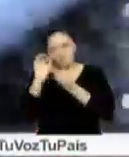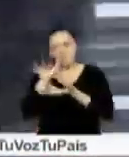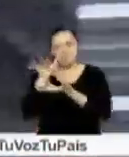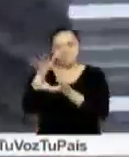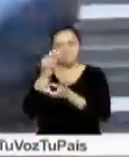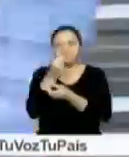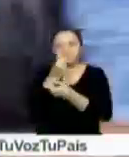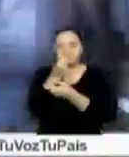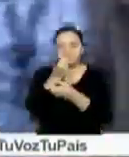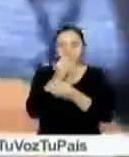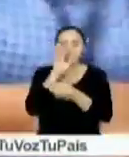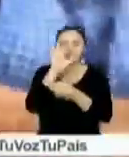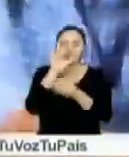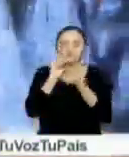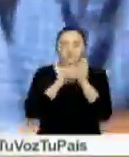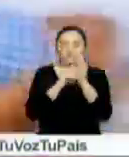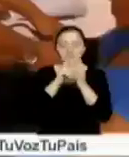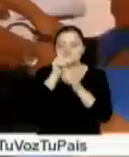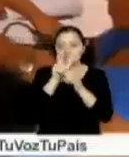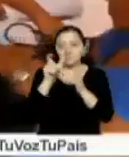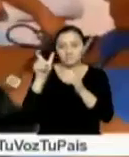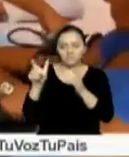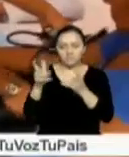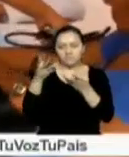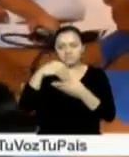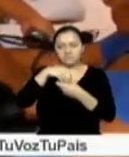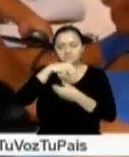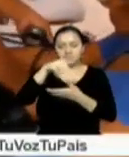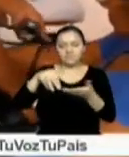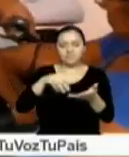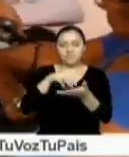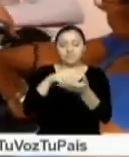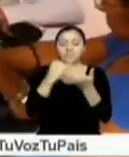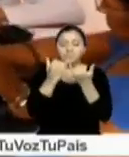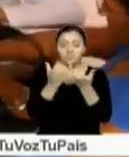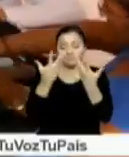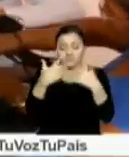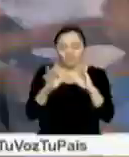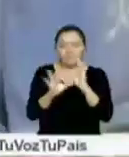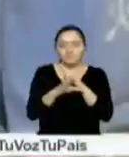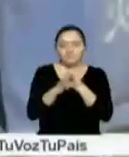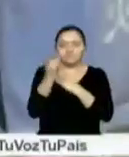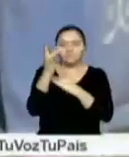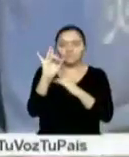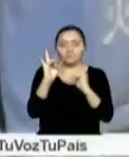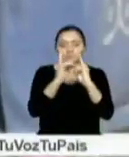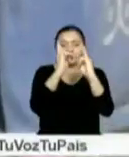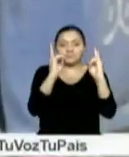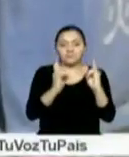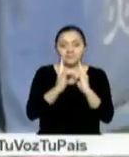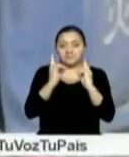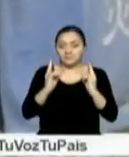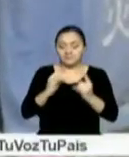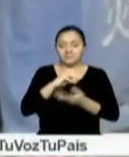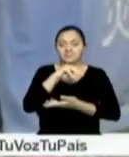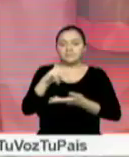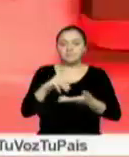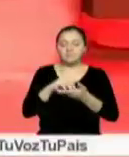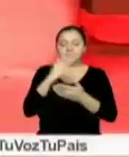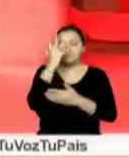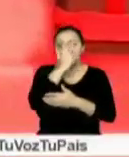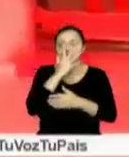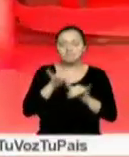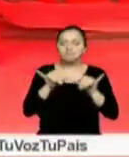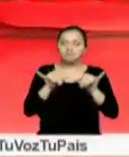en manabí la cartera de estado indica que actualmente se encuentran en funcionamiento 18 albergues en manabí y esmeraldas donde